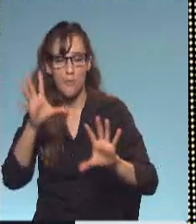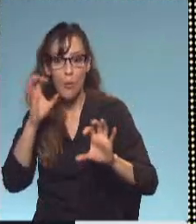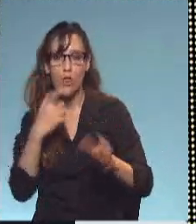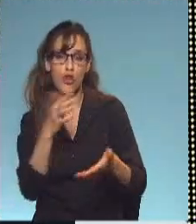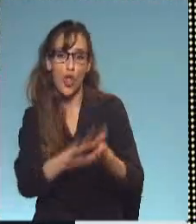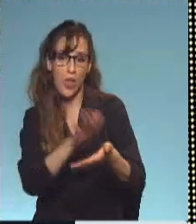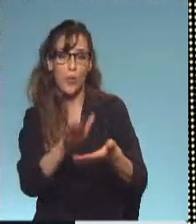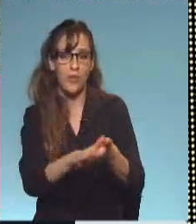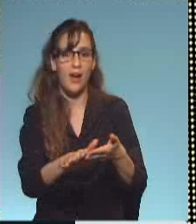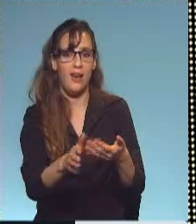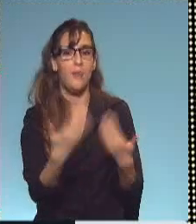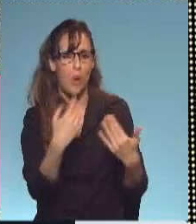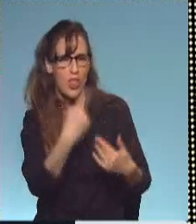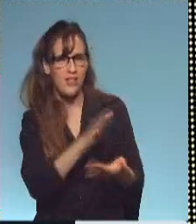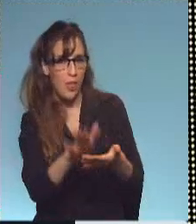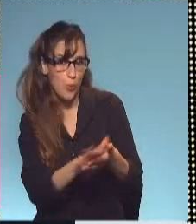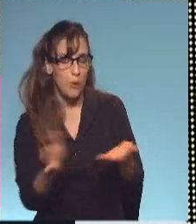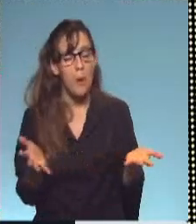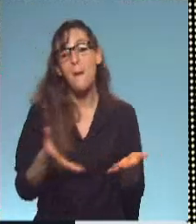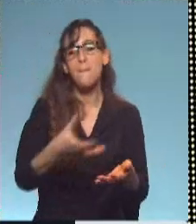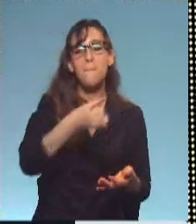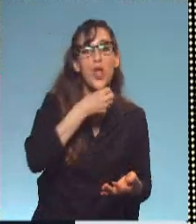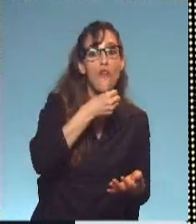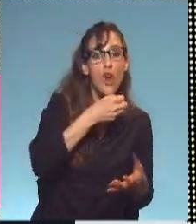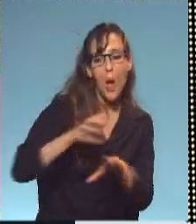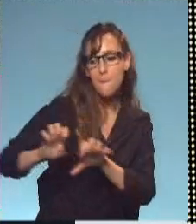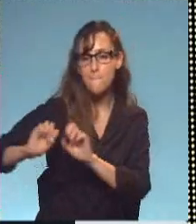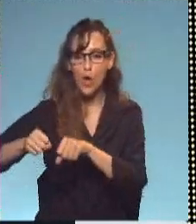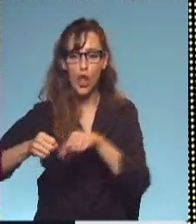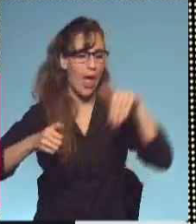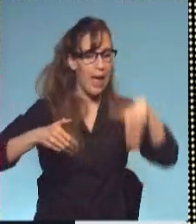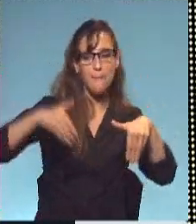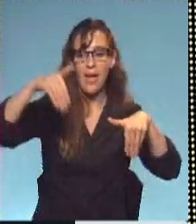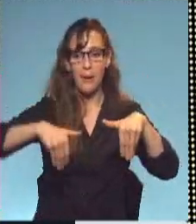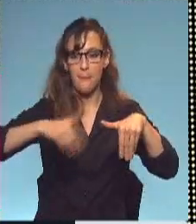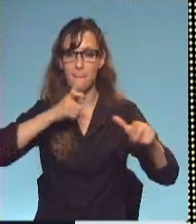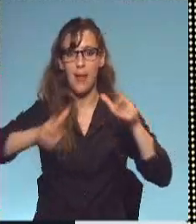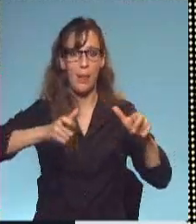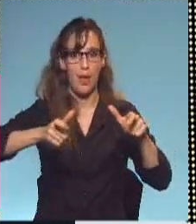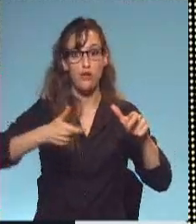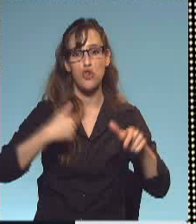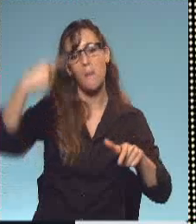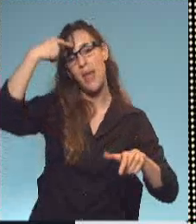decirlo de nuevo, porque todavía me tengo las imágenes. Sí. Entre un micrófono y una moto. Mira. Yo me imaginé en este momento, me imaginé que yo estaba en